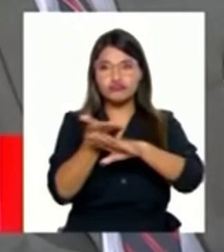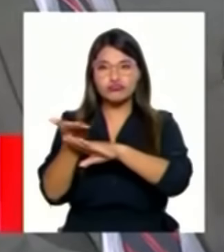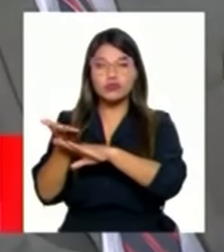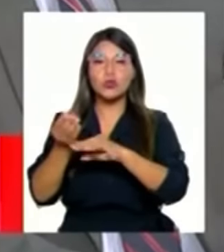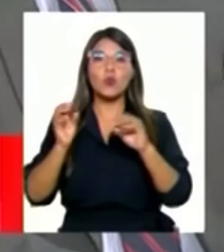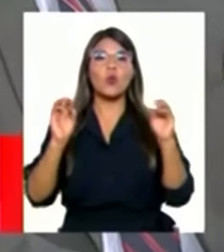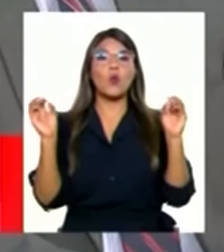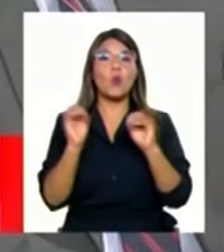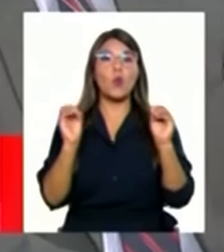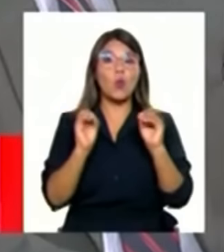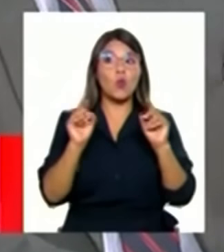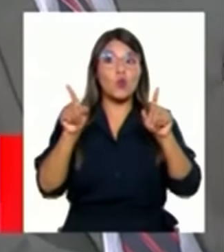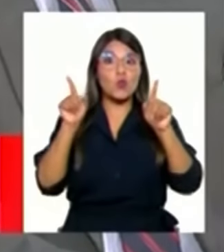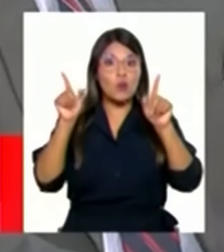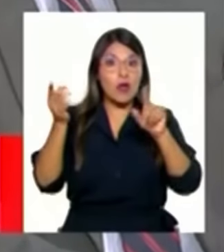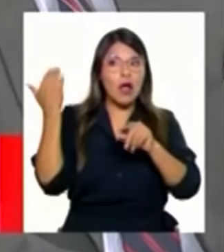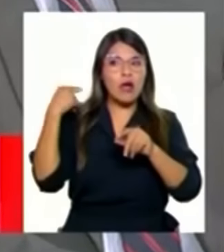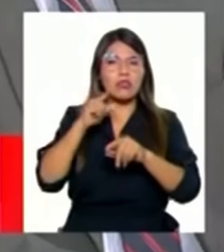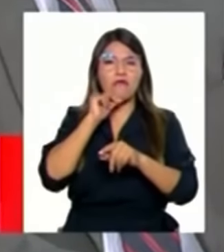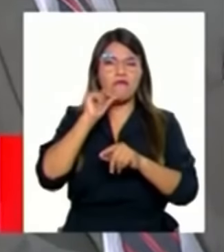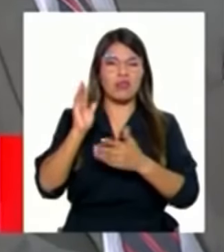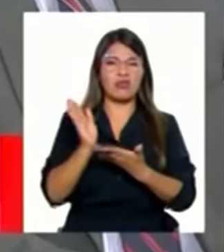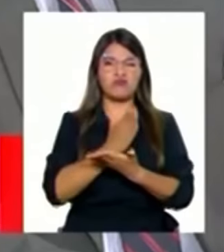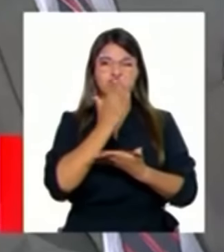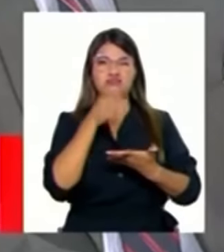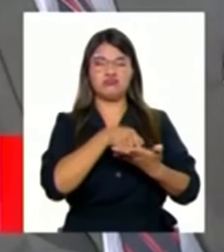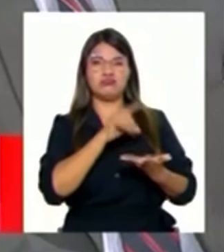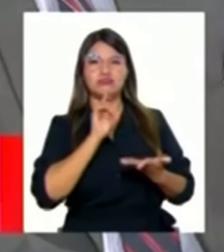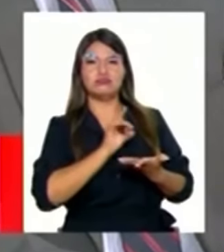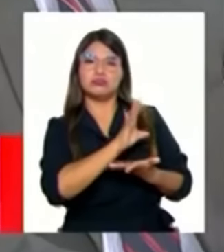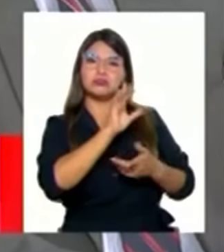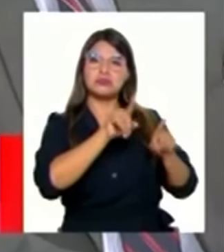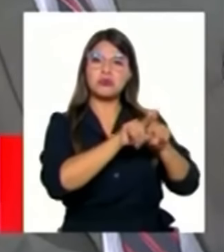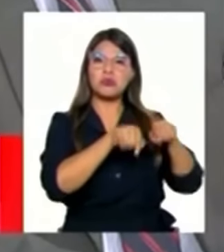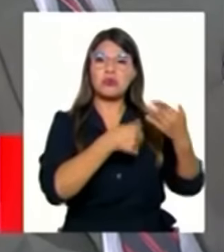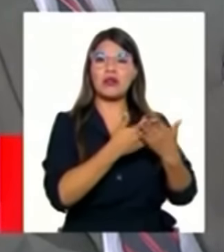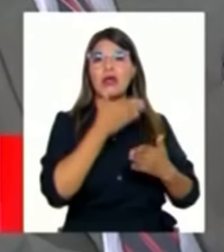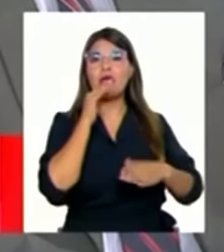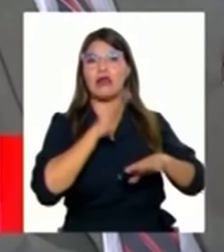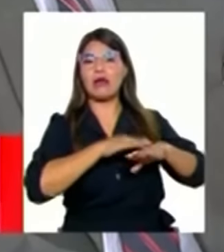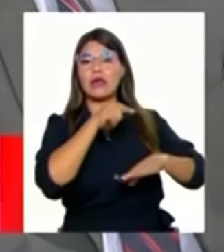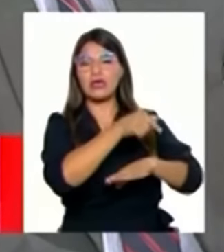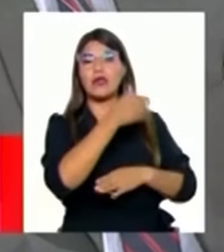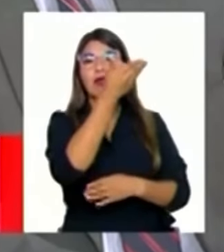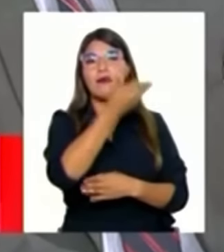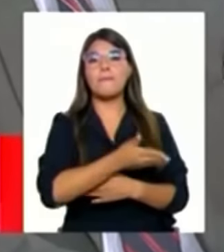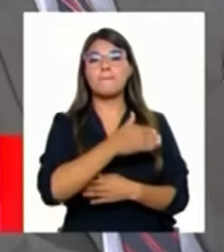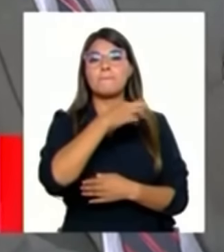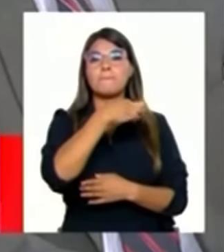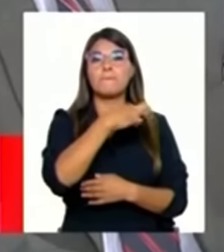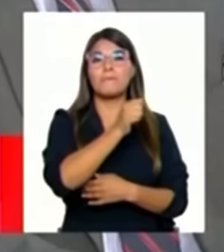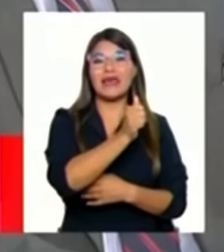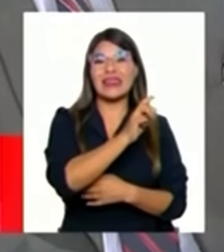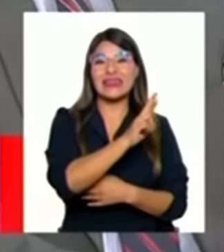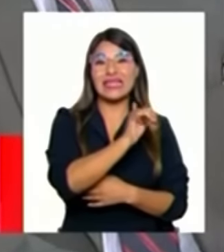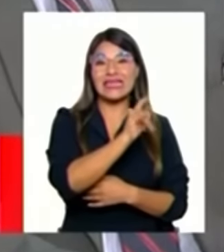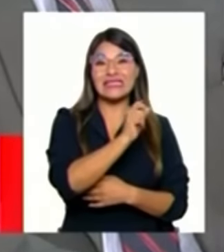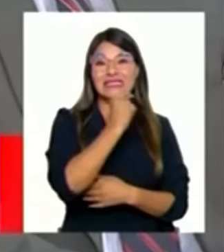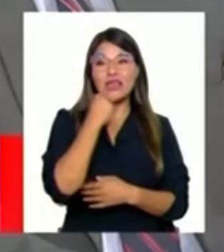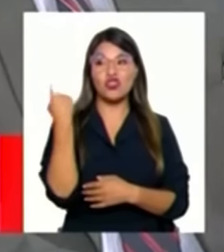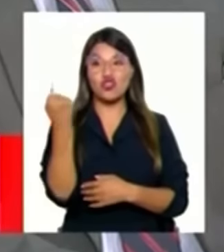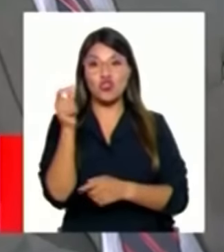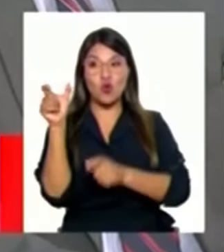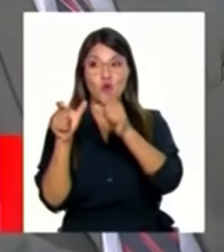la creación de un caso injustificado orientado a sacar del cargo bajo una ola mediática